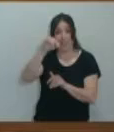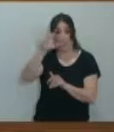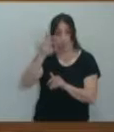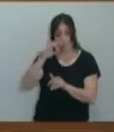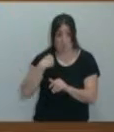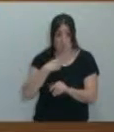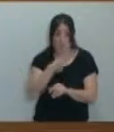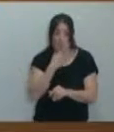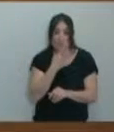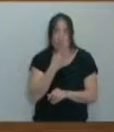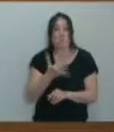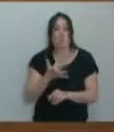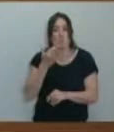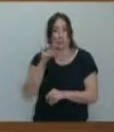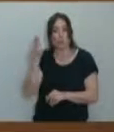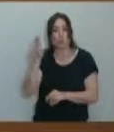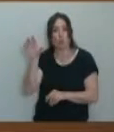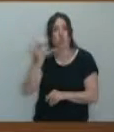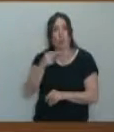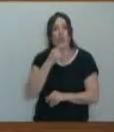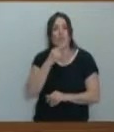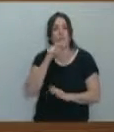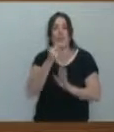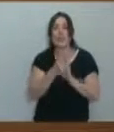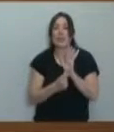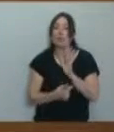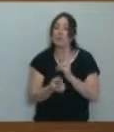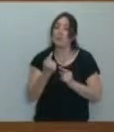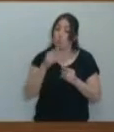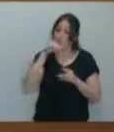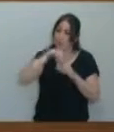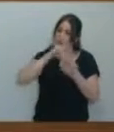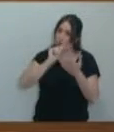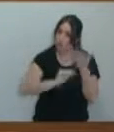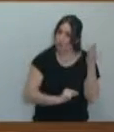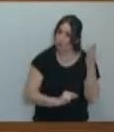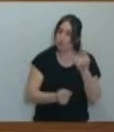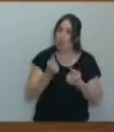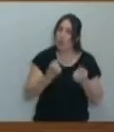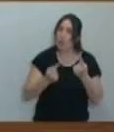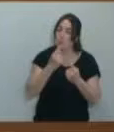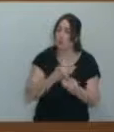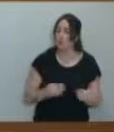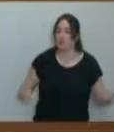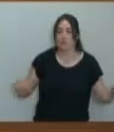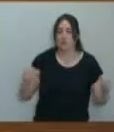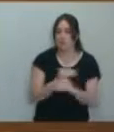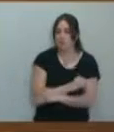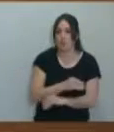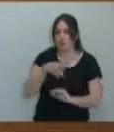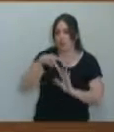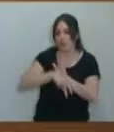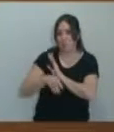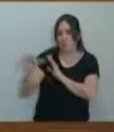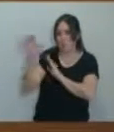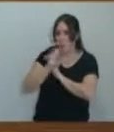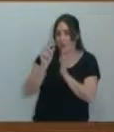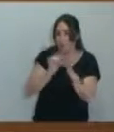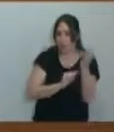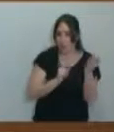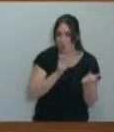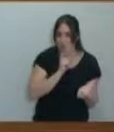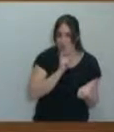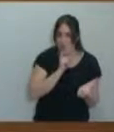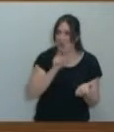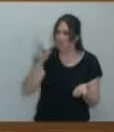había dicho que algunas cláusulas de ese contrato eran incompatibles con la normativa europea de contratación pública. Y lo había